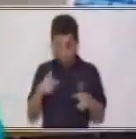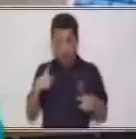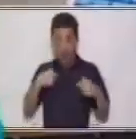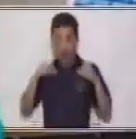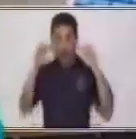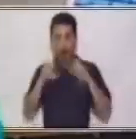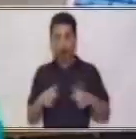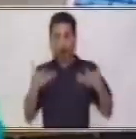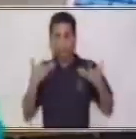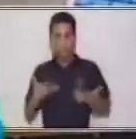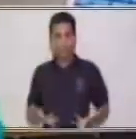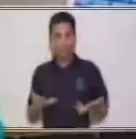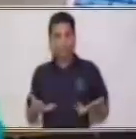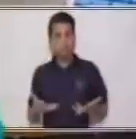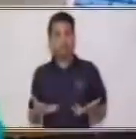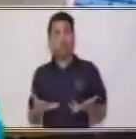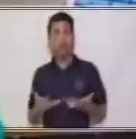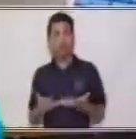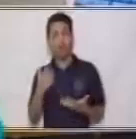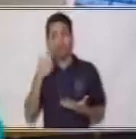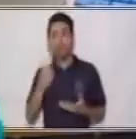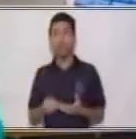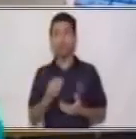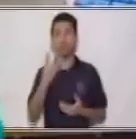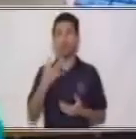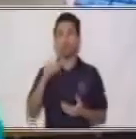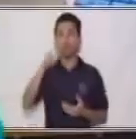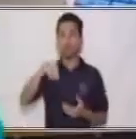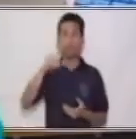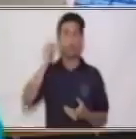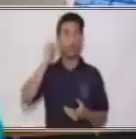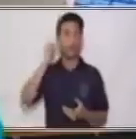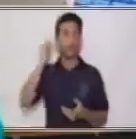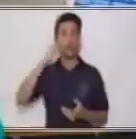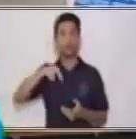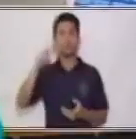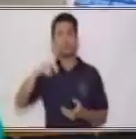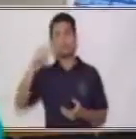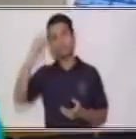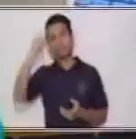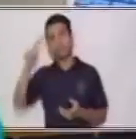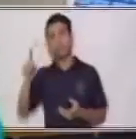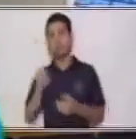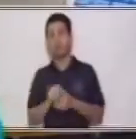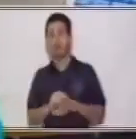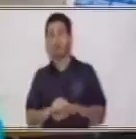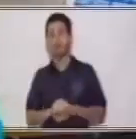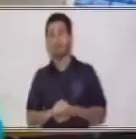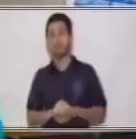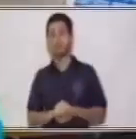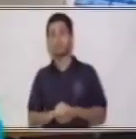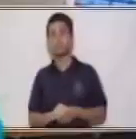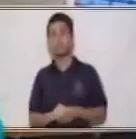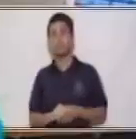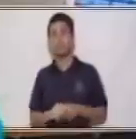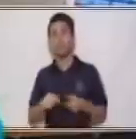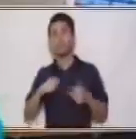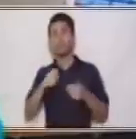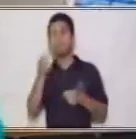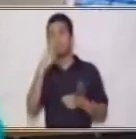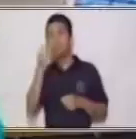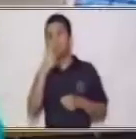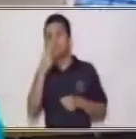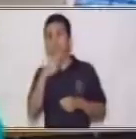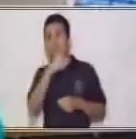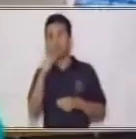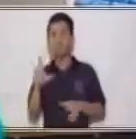va a establecer cuántos miligramos va a necesitar para la medida que va de la medicina que